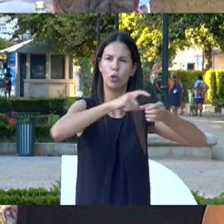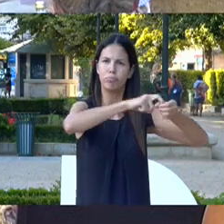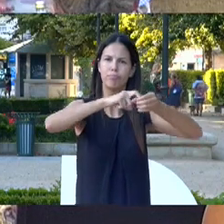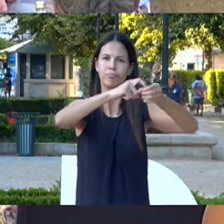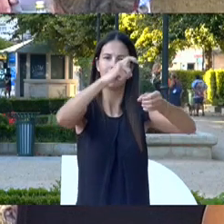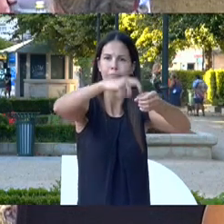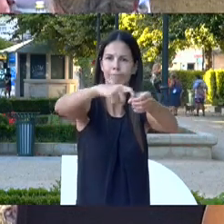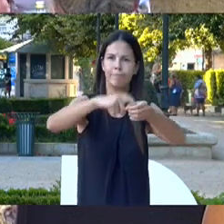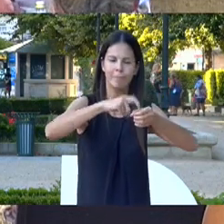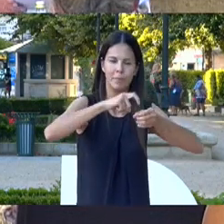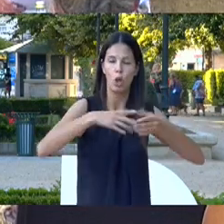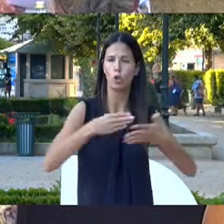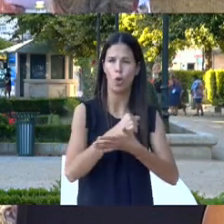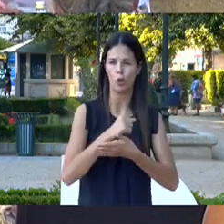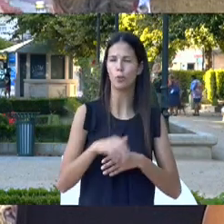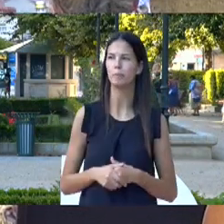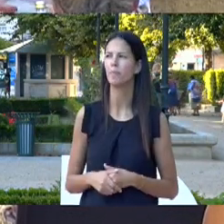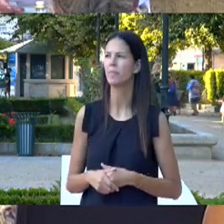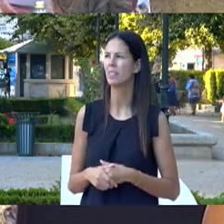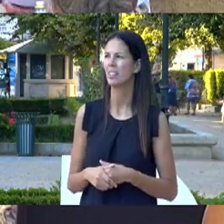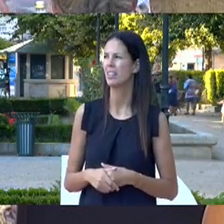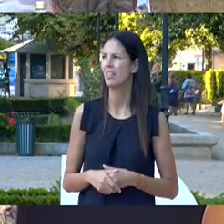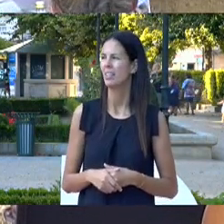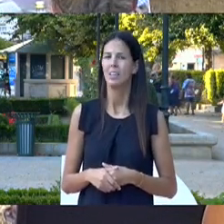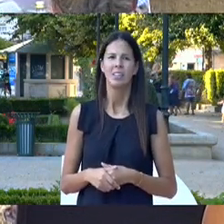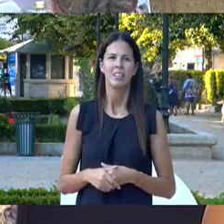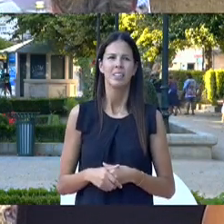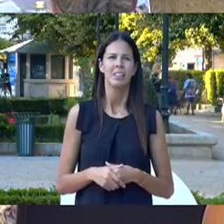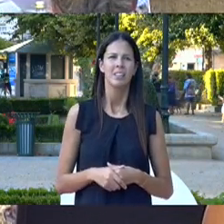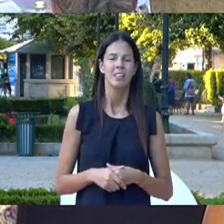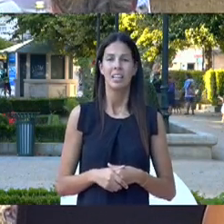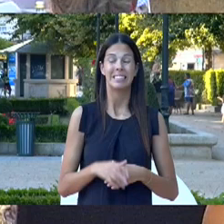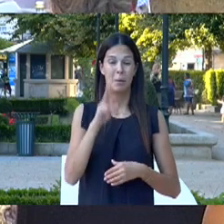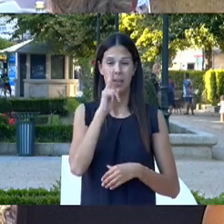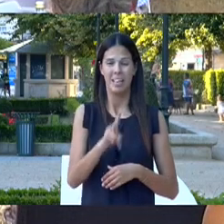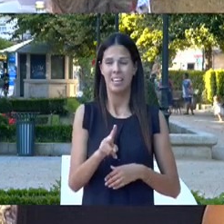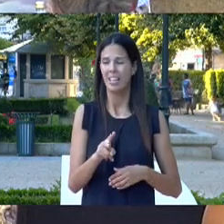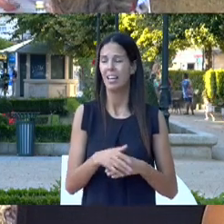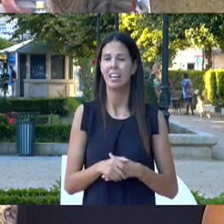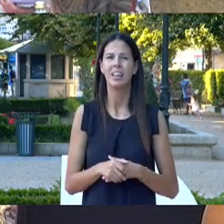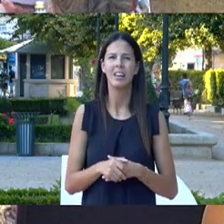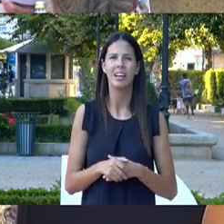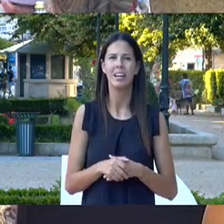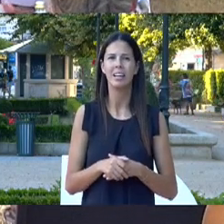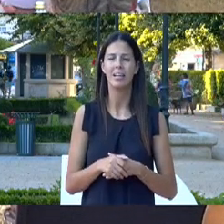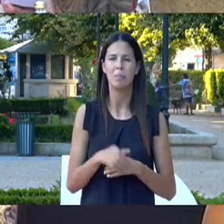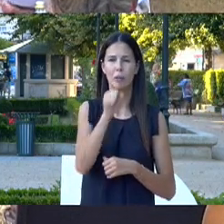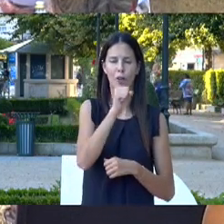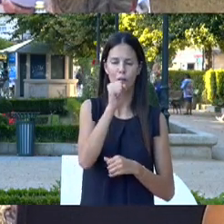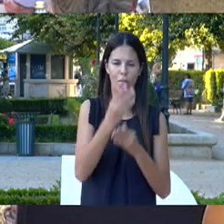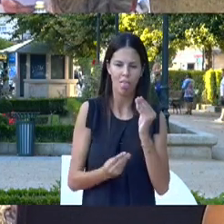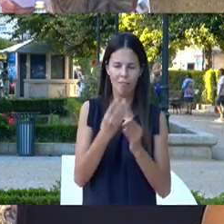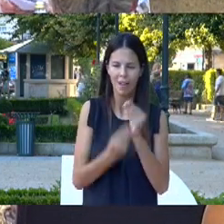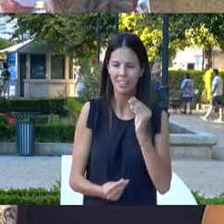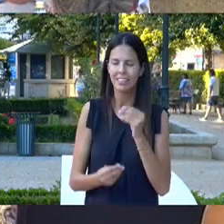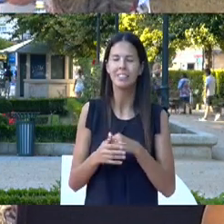todas dos nosos mariñeiros. Era tal o peso que tiña, non se perde por momentos, era tal o peso